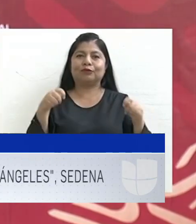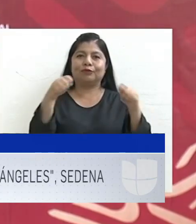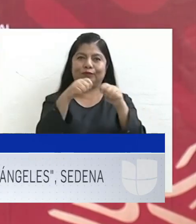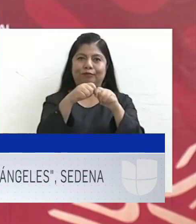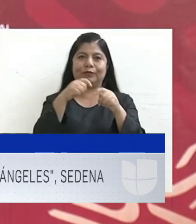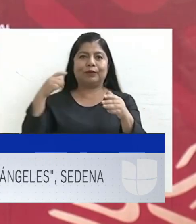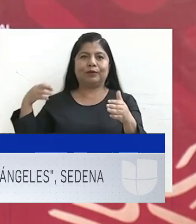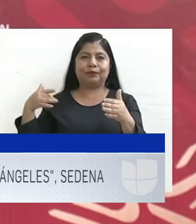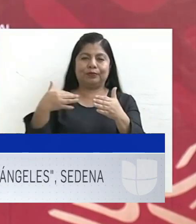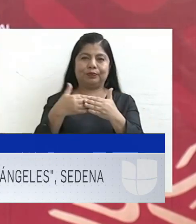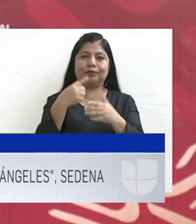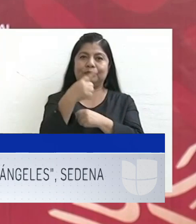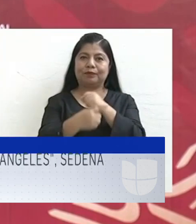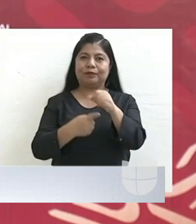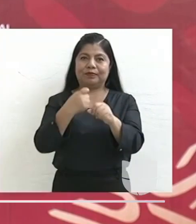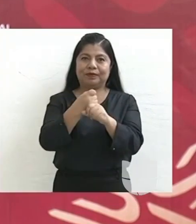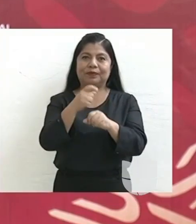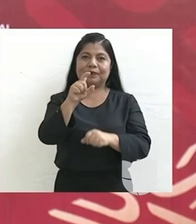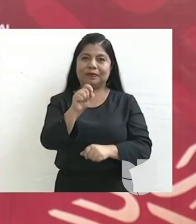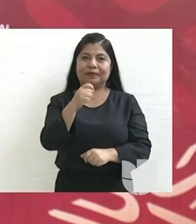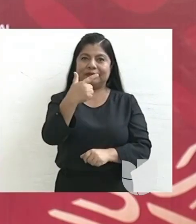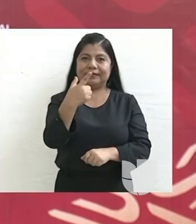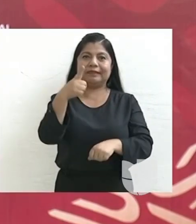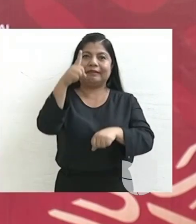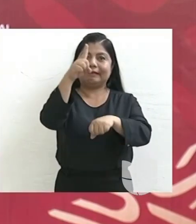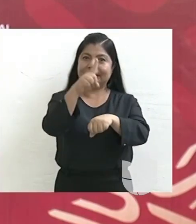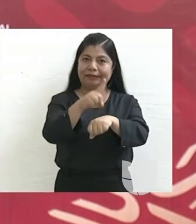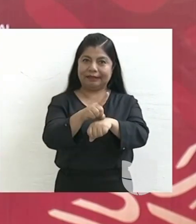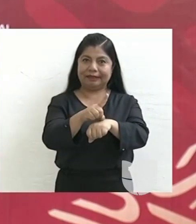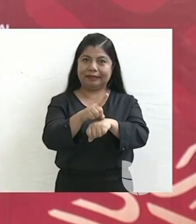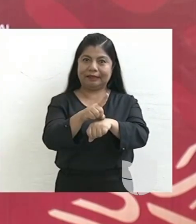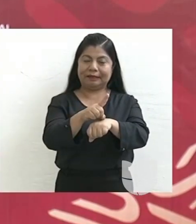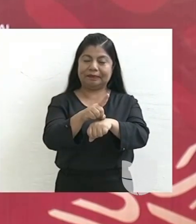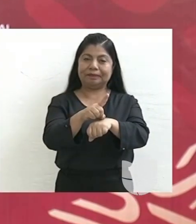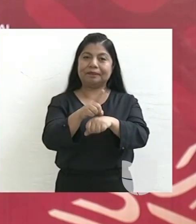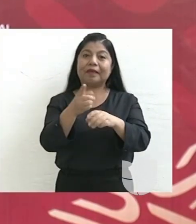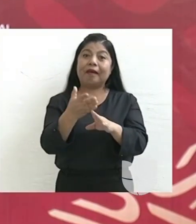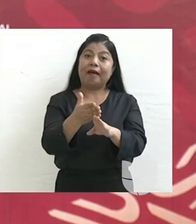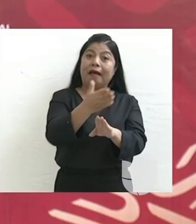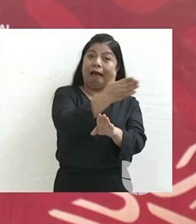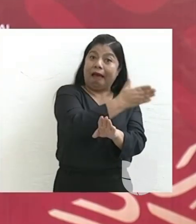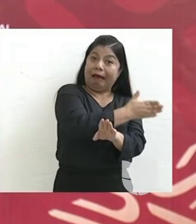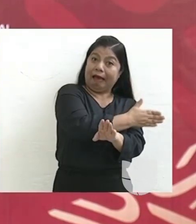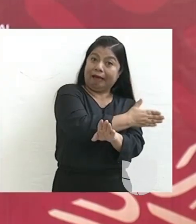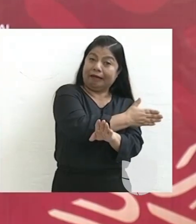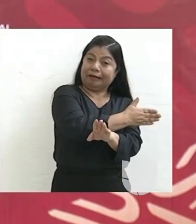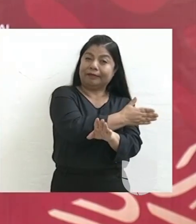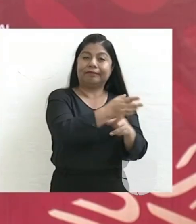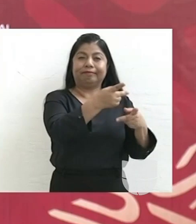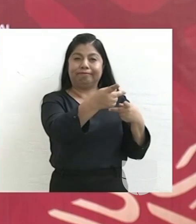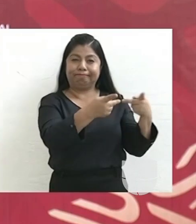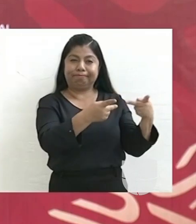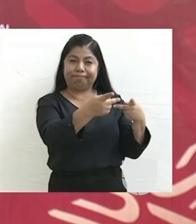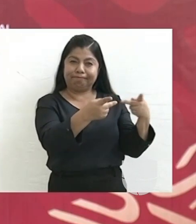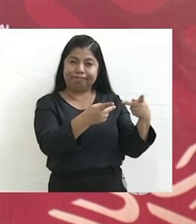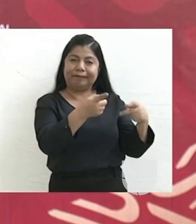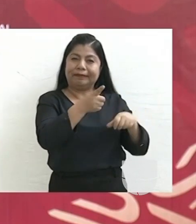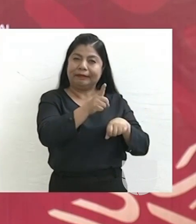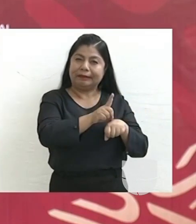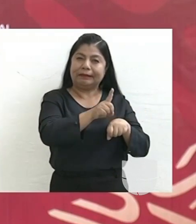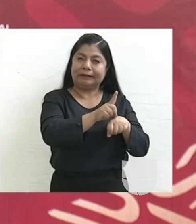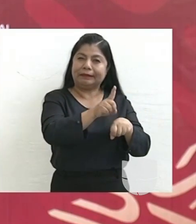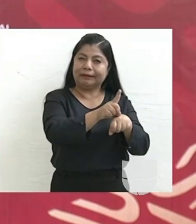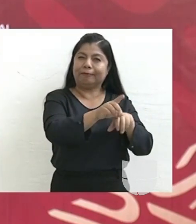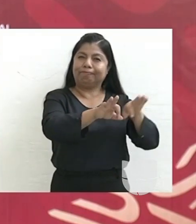cinco meses y 17 días, están integrados horas de planeo, diseño y ejecución para convertir este proyecto en un